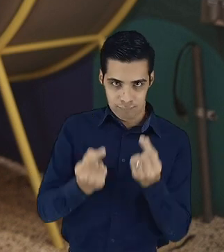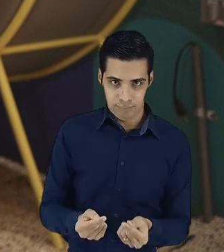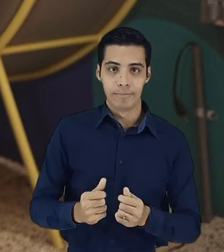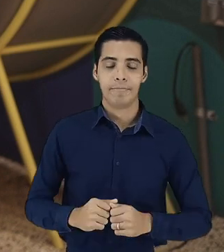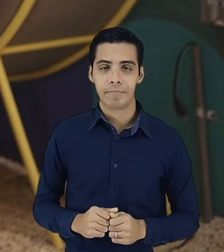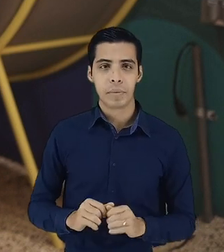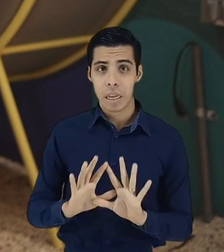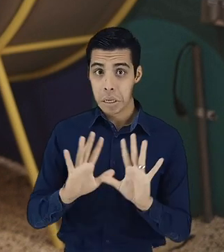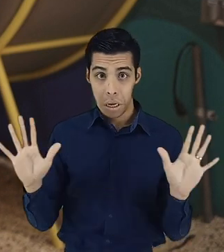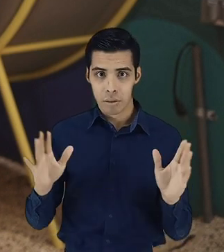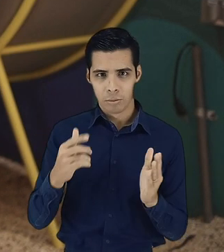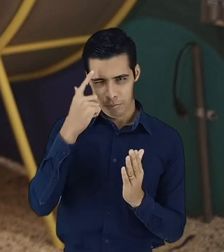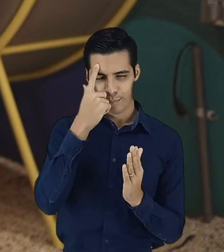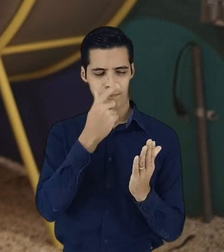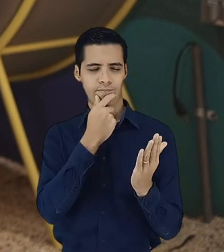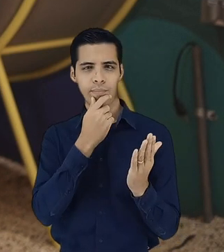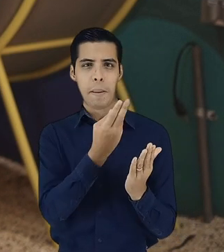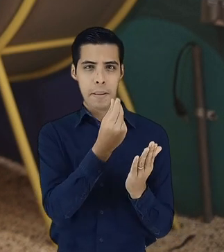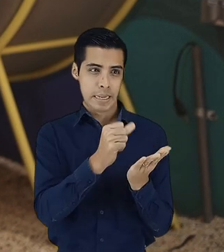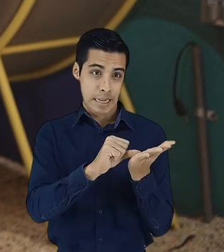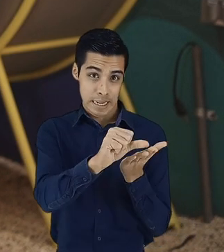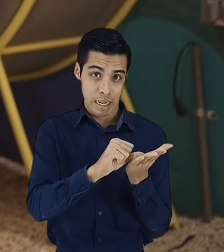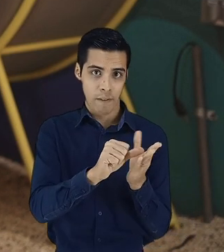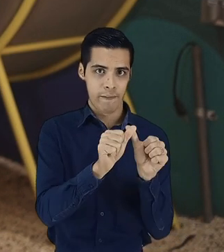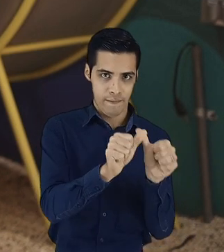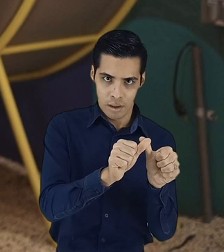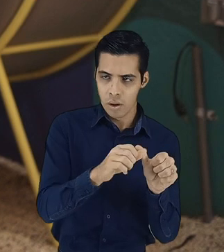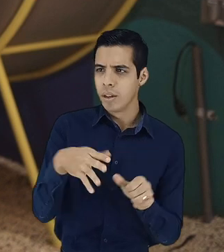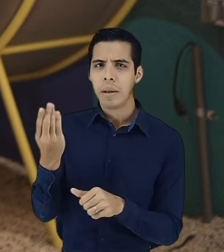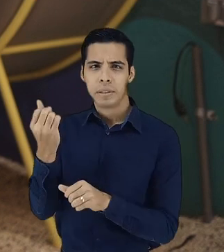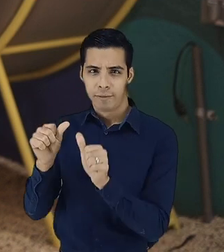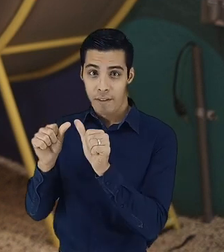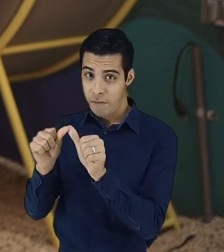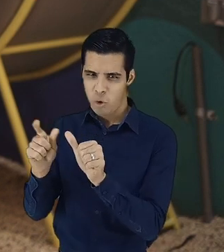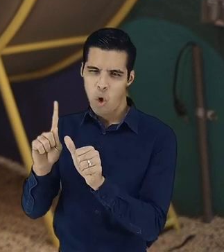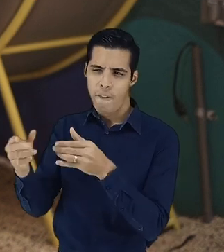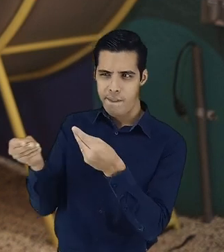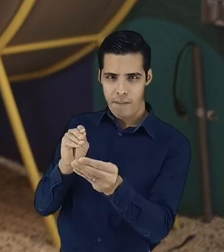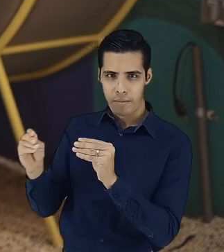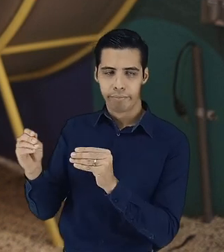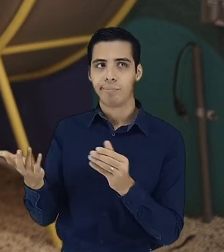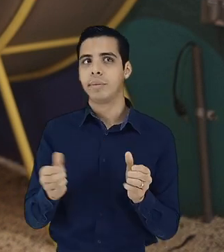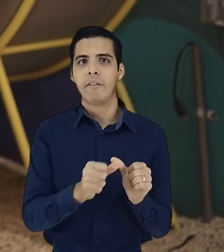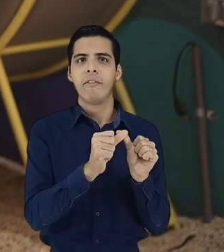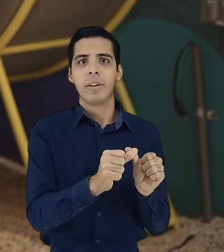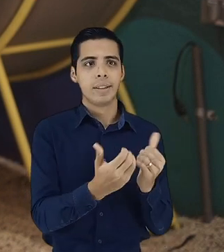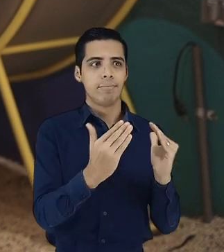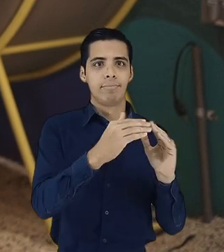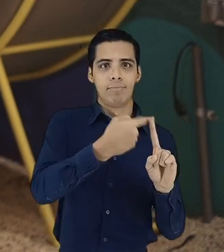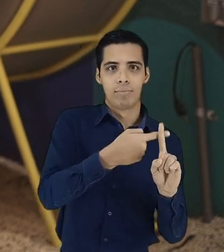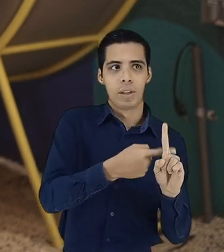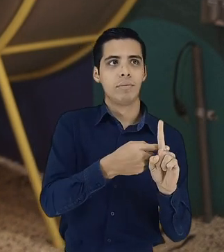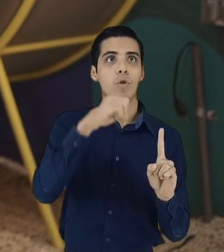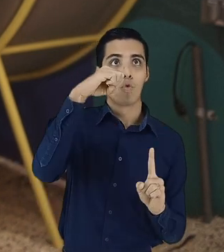etiquetes tus gastos fijos y variables. Los fijos son obligaciones que no puedes quedar mal cada mes, como por ejemplo los servicios, la luz, el